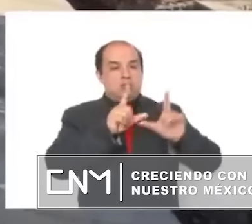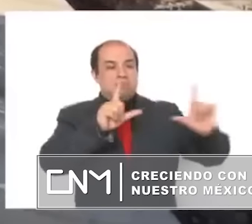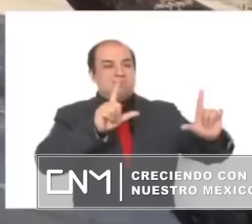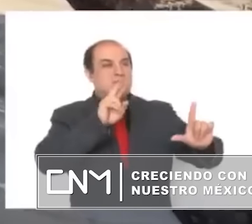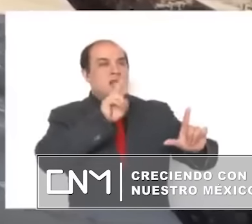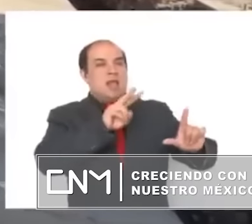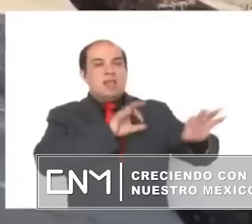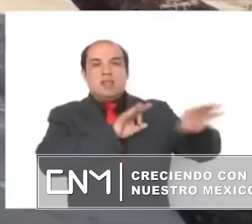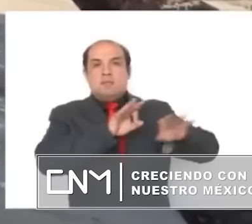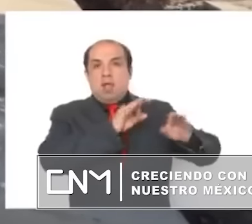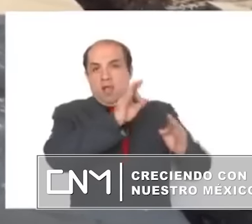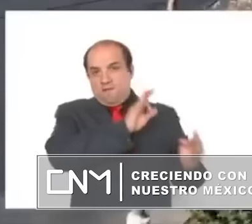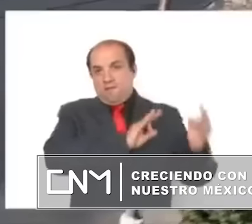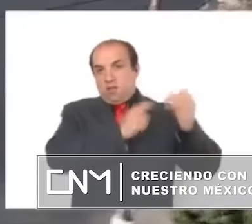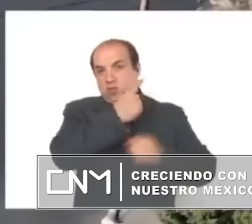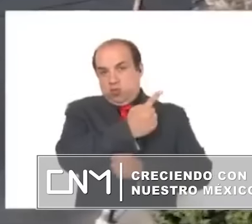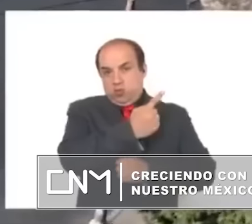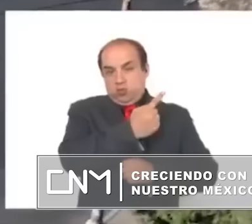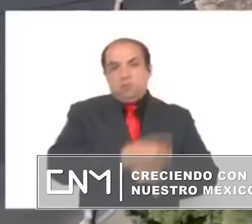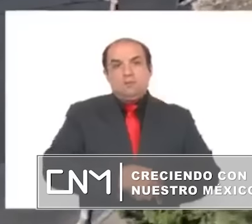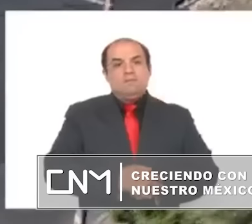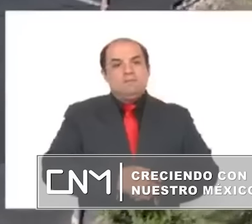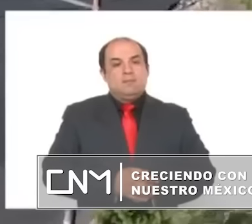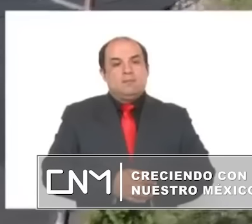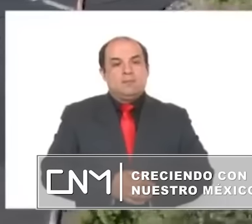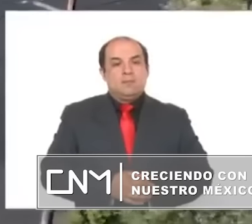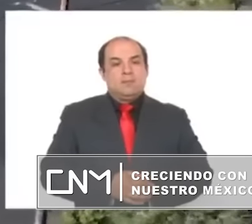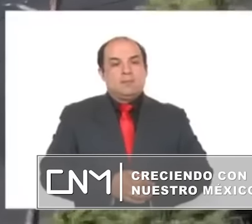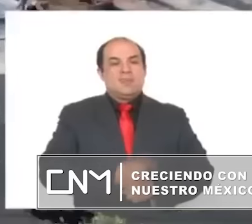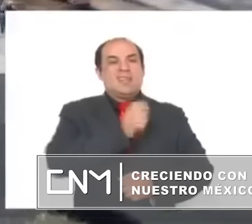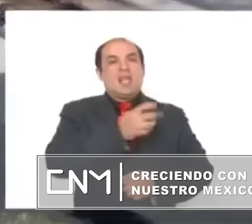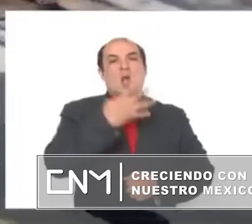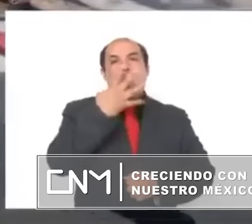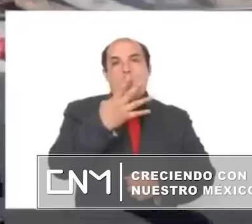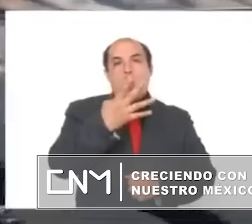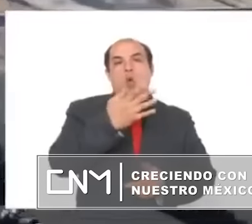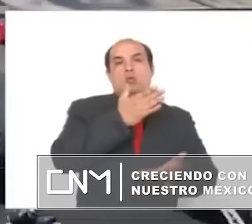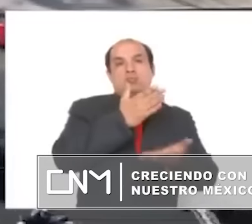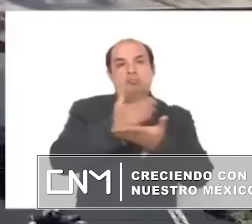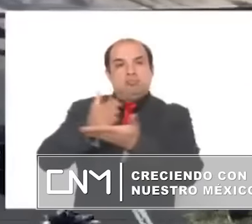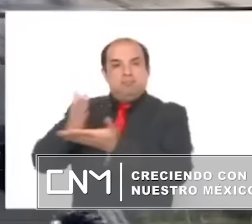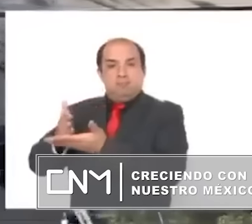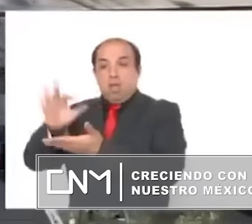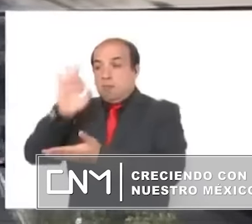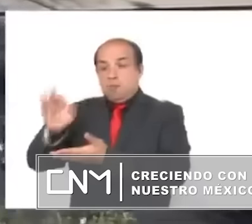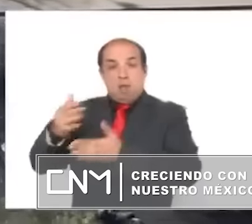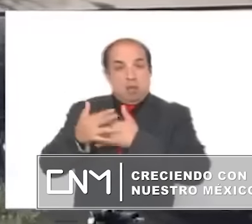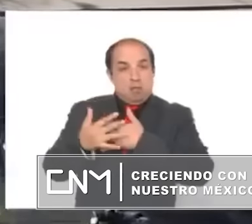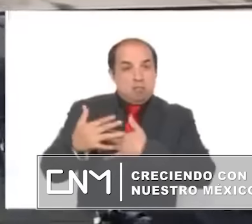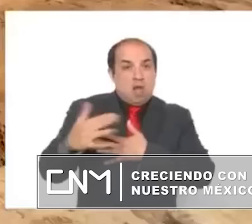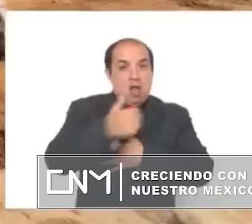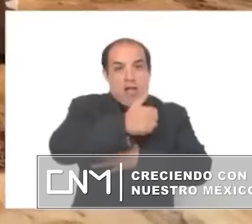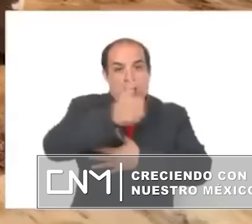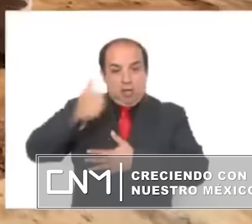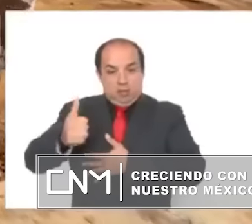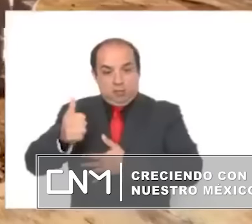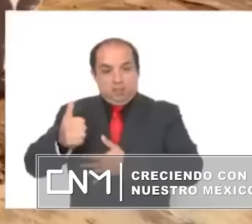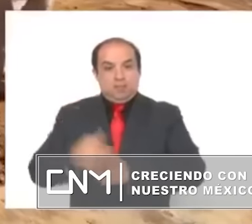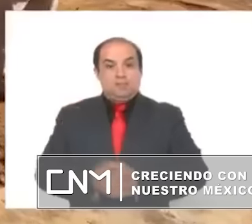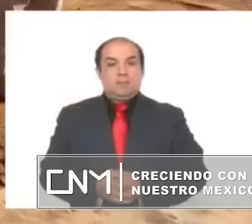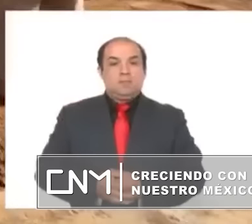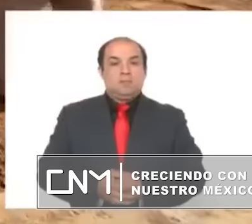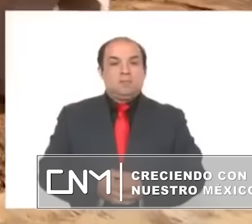son las acciones del Frente 1, que considera 4 estaciones y el porcentaje de avance de cada una de ellas.